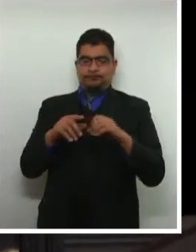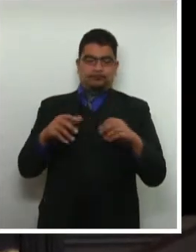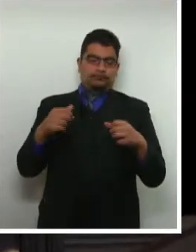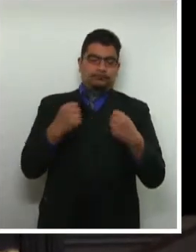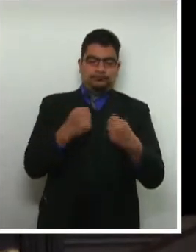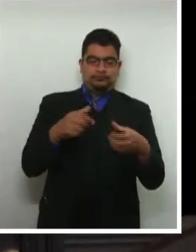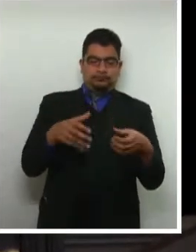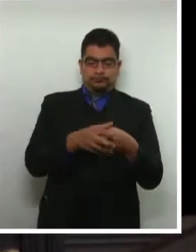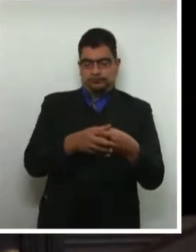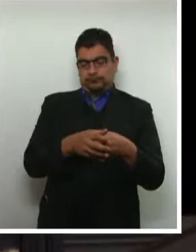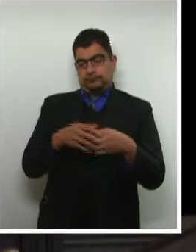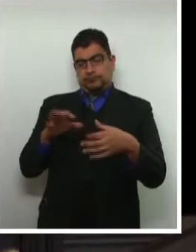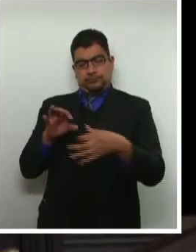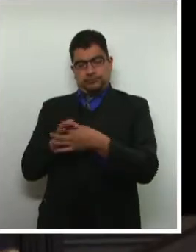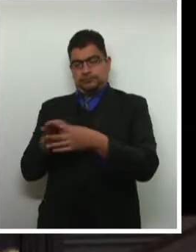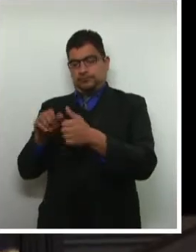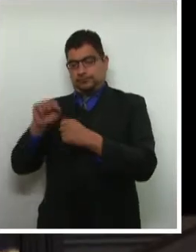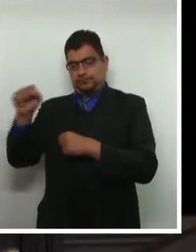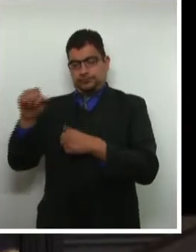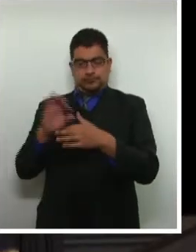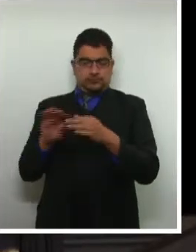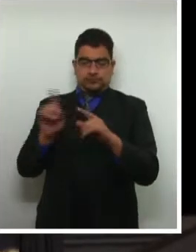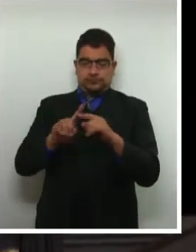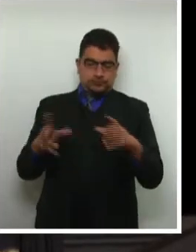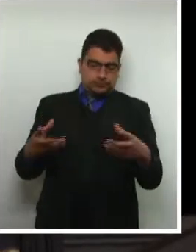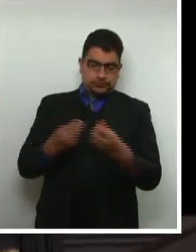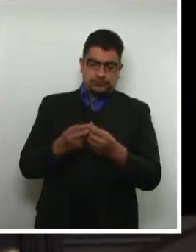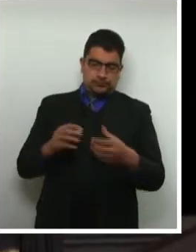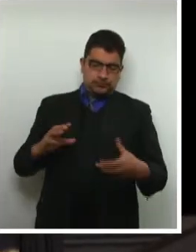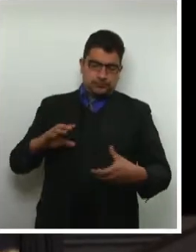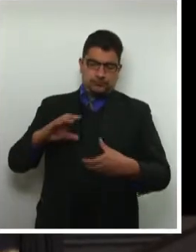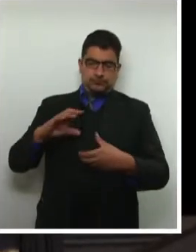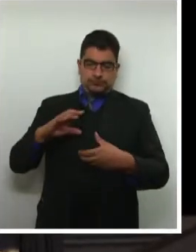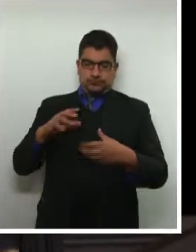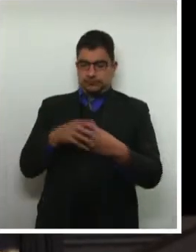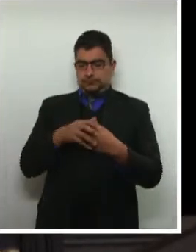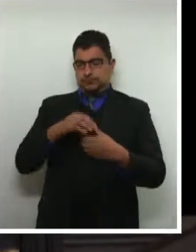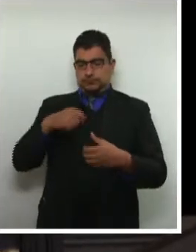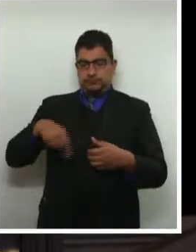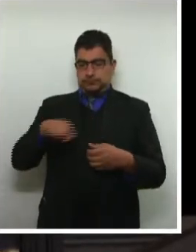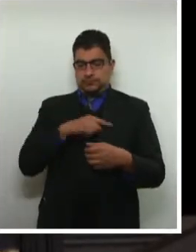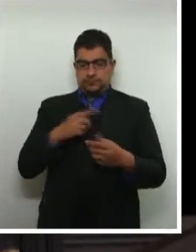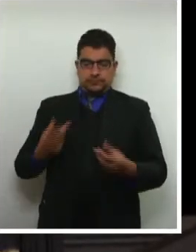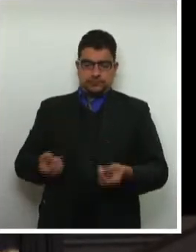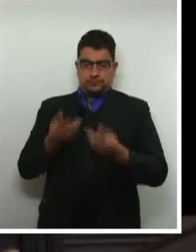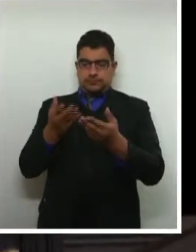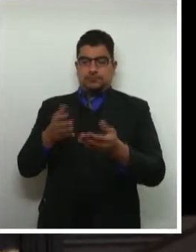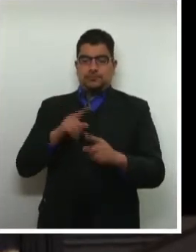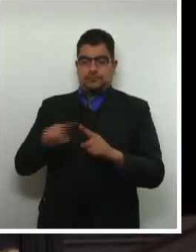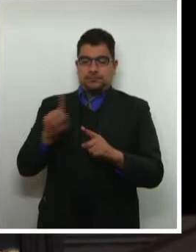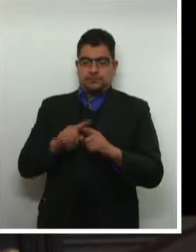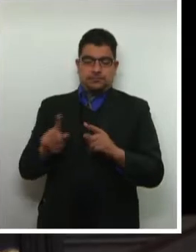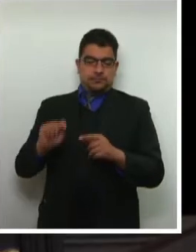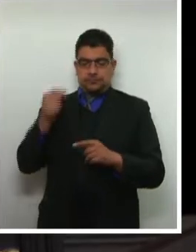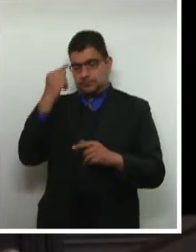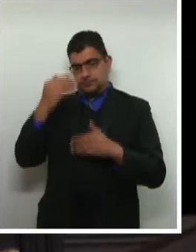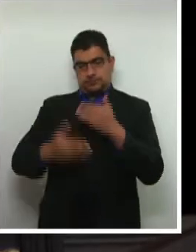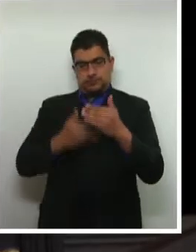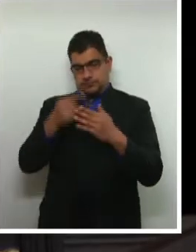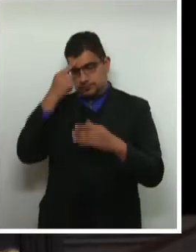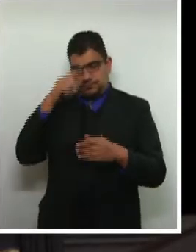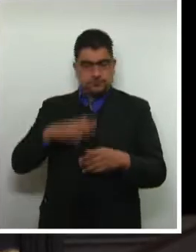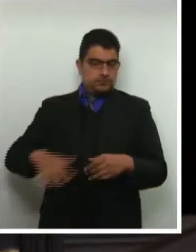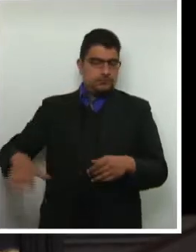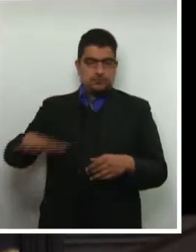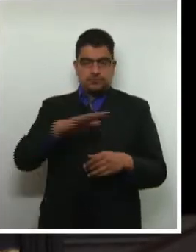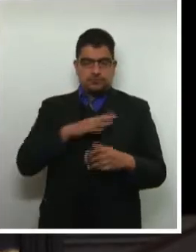corporativas, gremiales, que conformaban, según la terminología de ese régimen